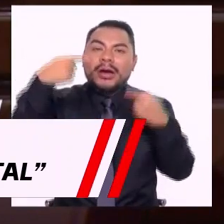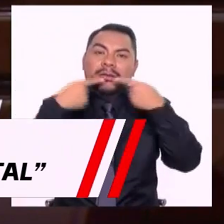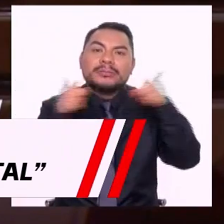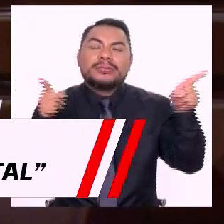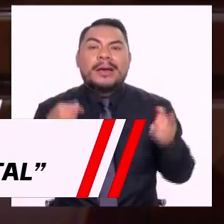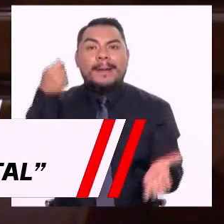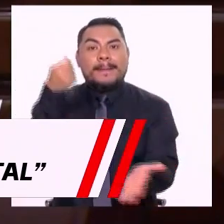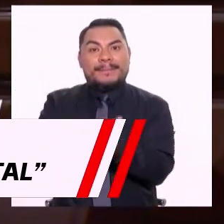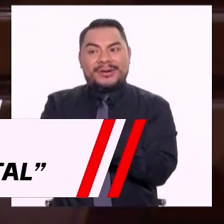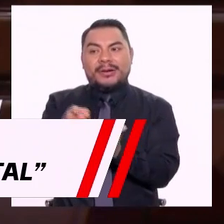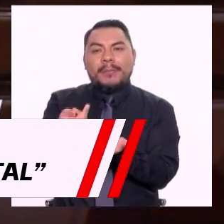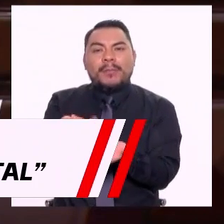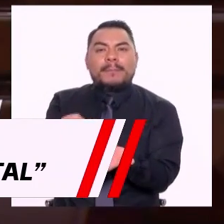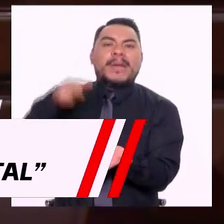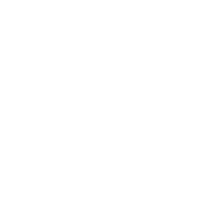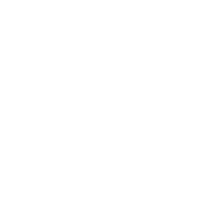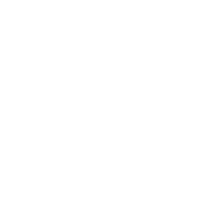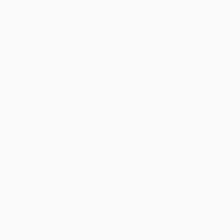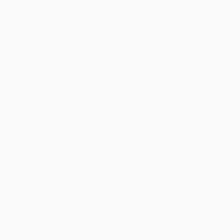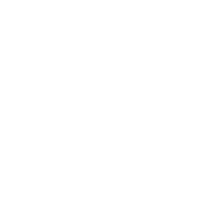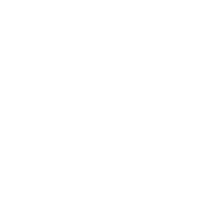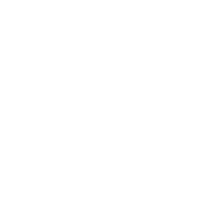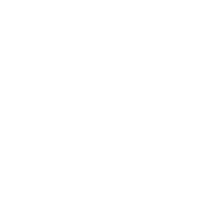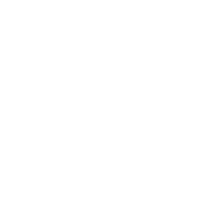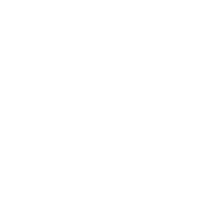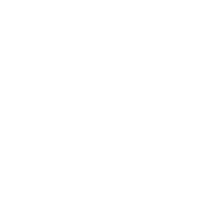nuestras trabajadoras y trabajadores.